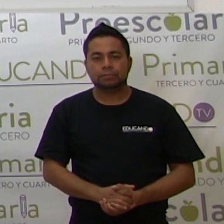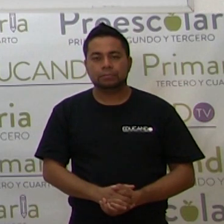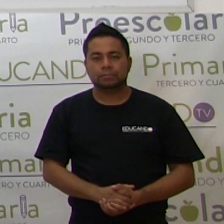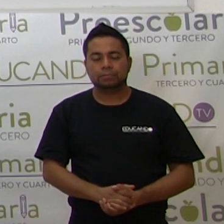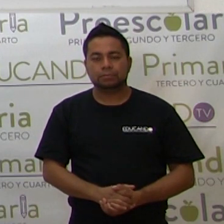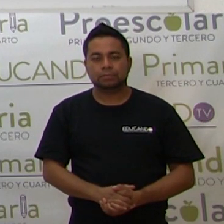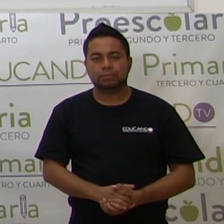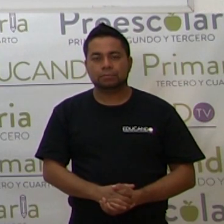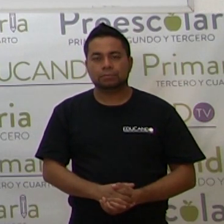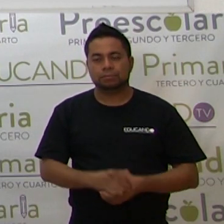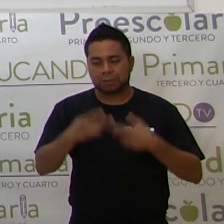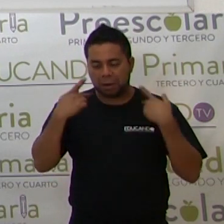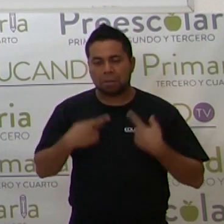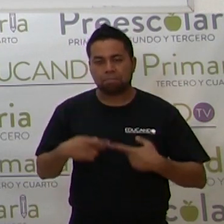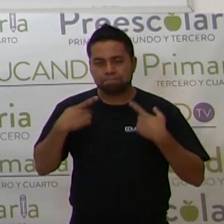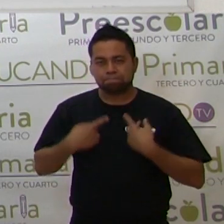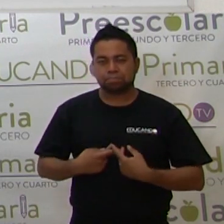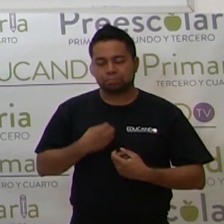narrador.